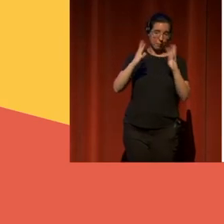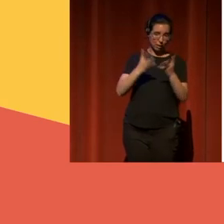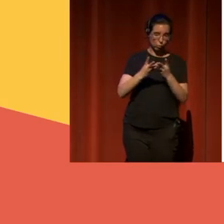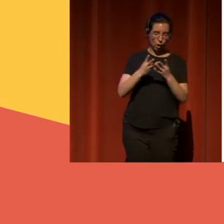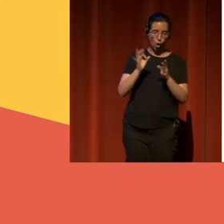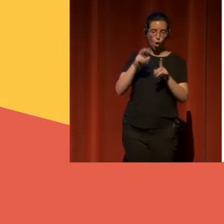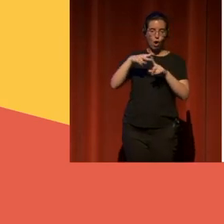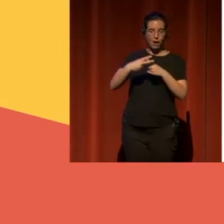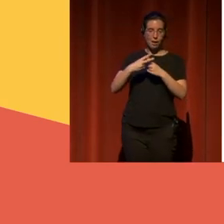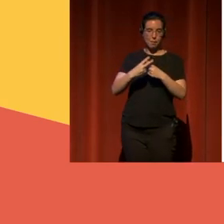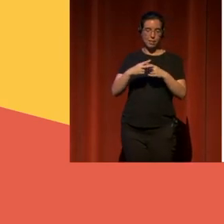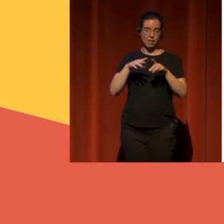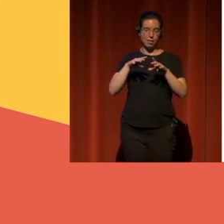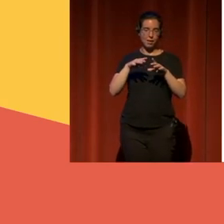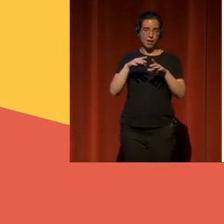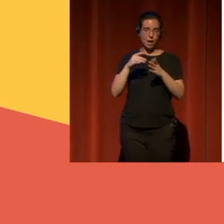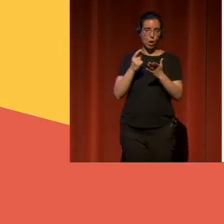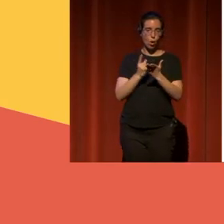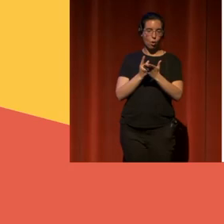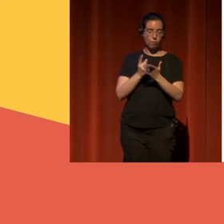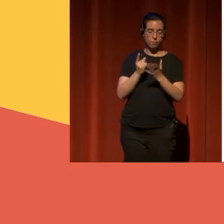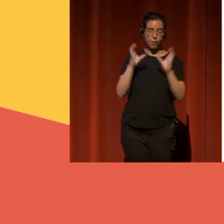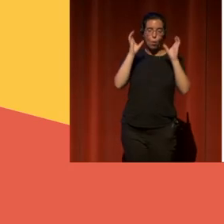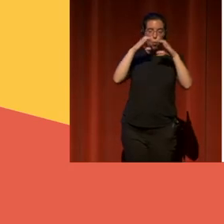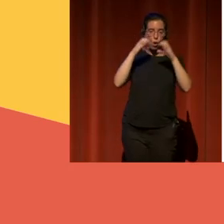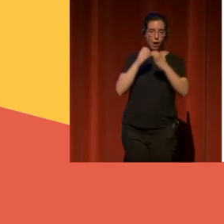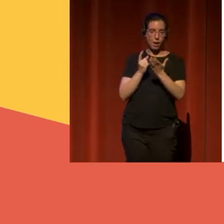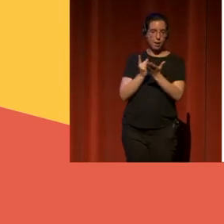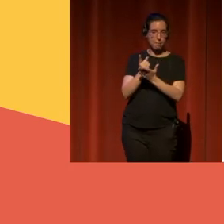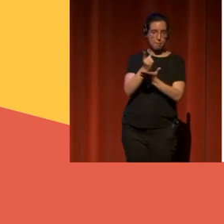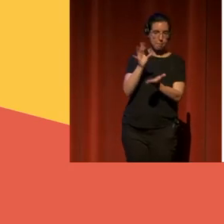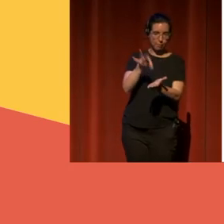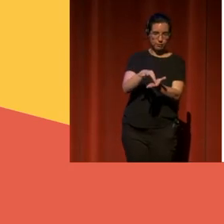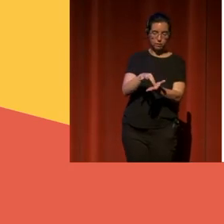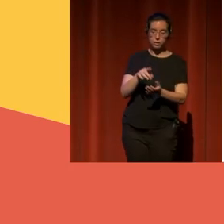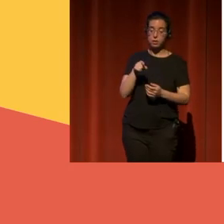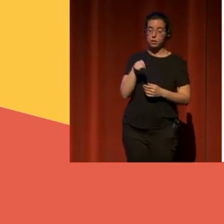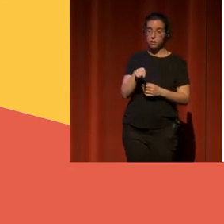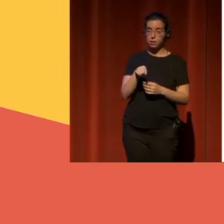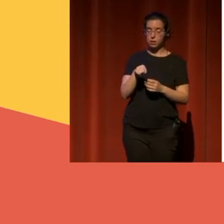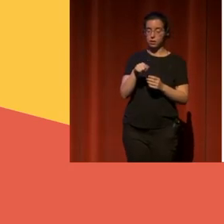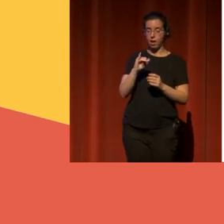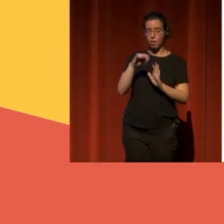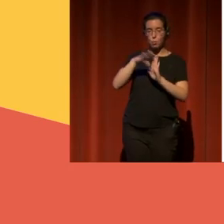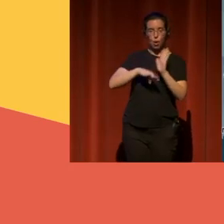Google Maps. Aquí hay dos capturas del visor correspondiente al programa chileno